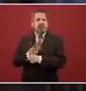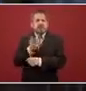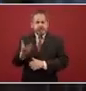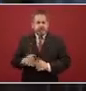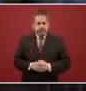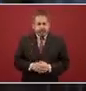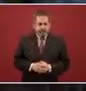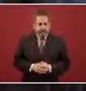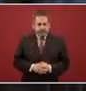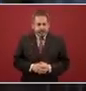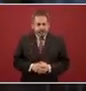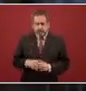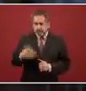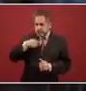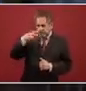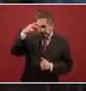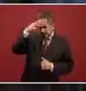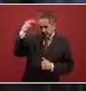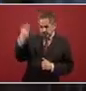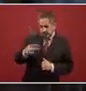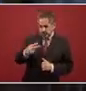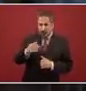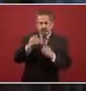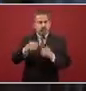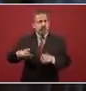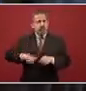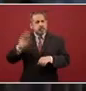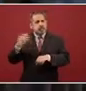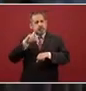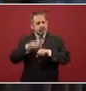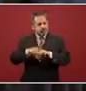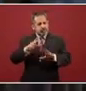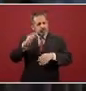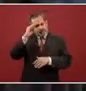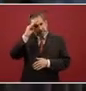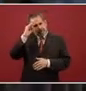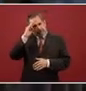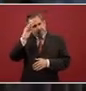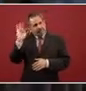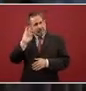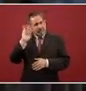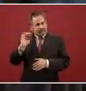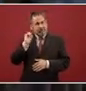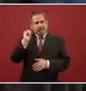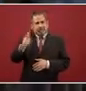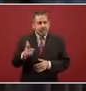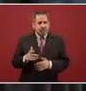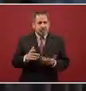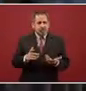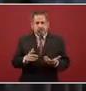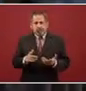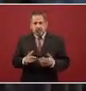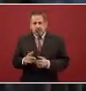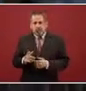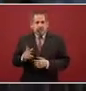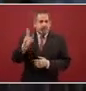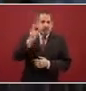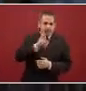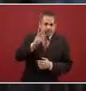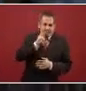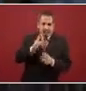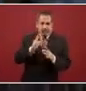favor. ¿México o el gobierno federal ha contemplado en algún momento hacer pruebas o